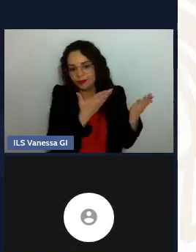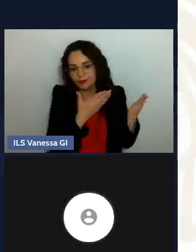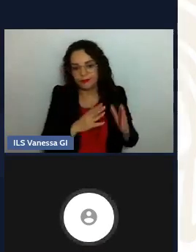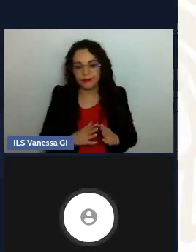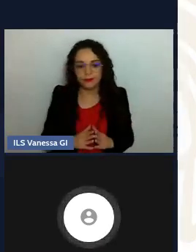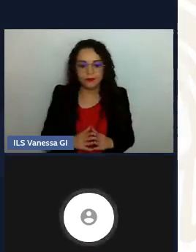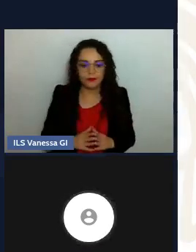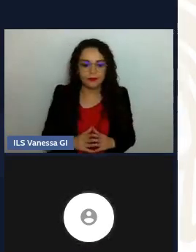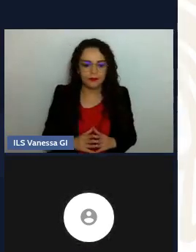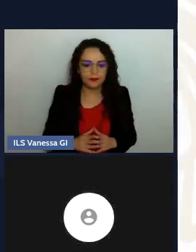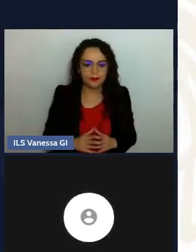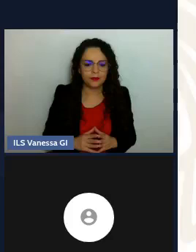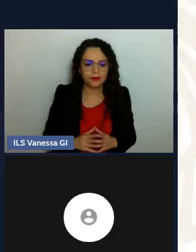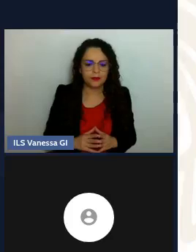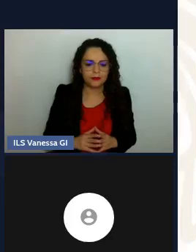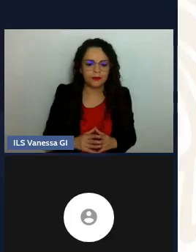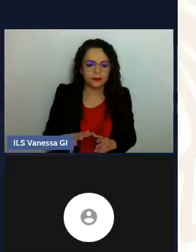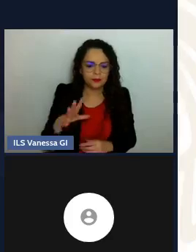¿Hay un link